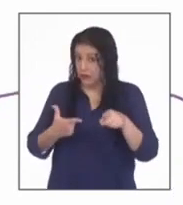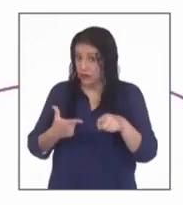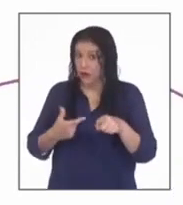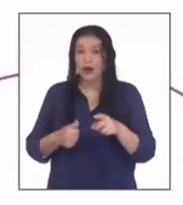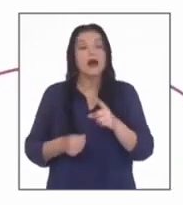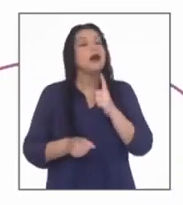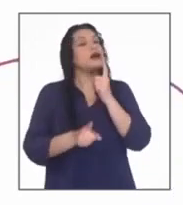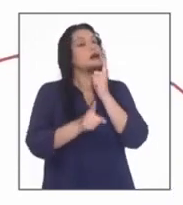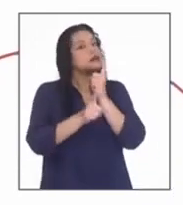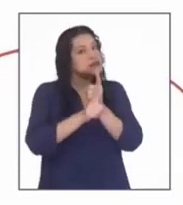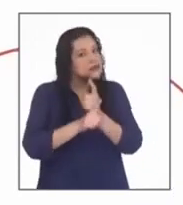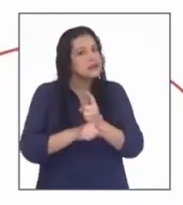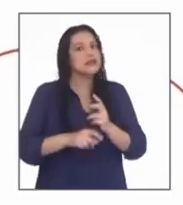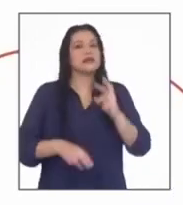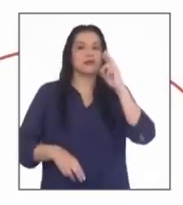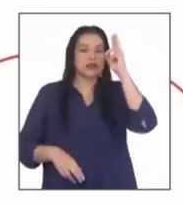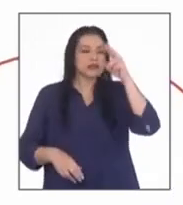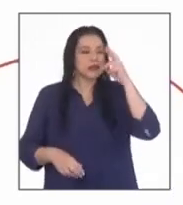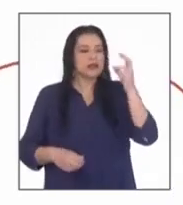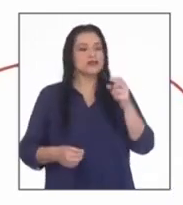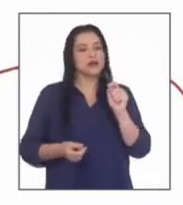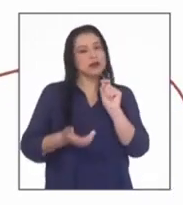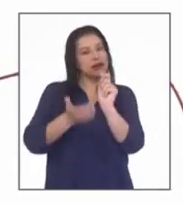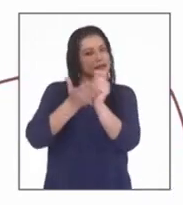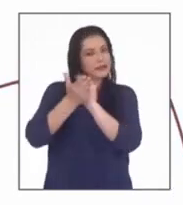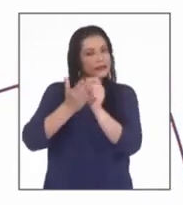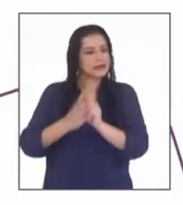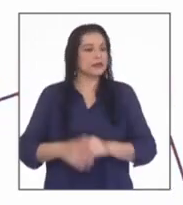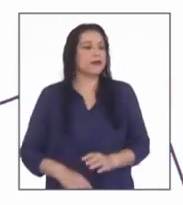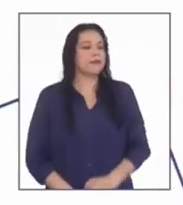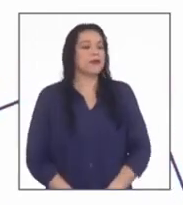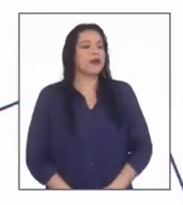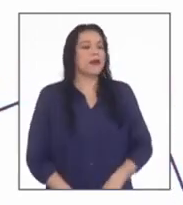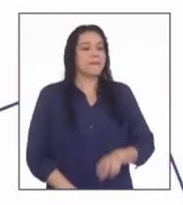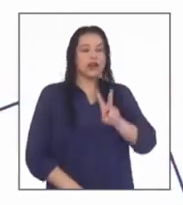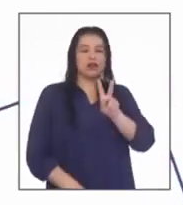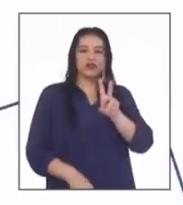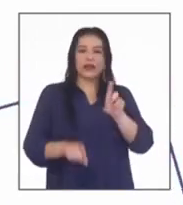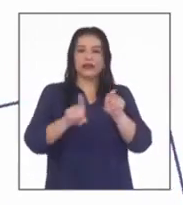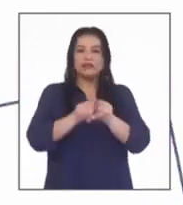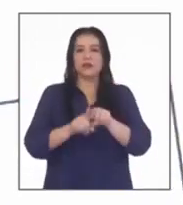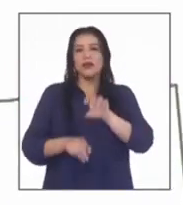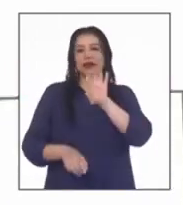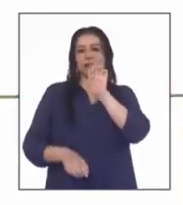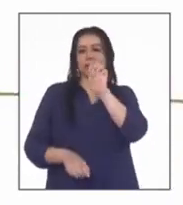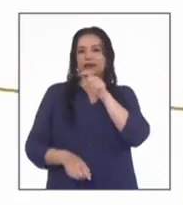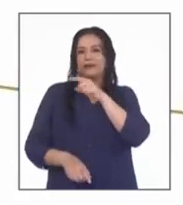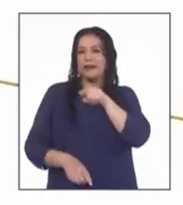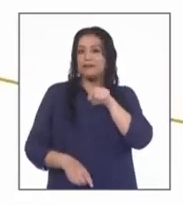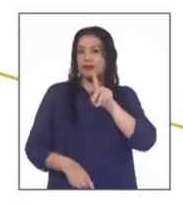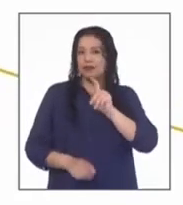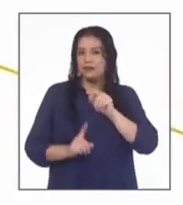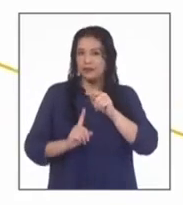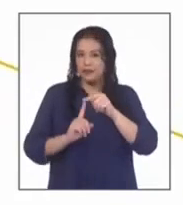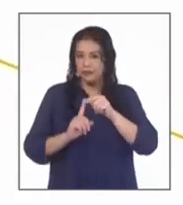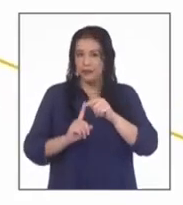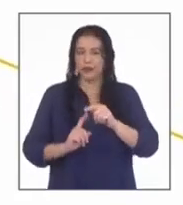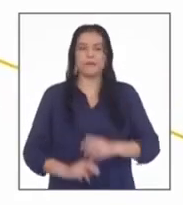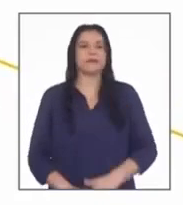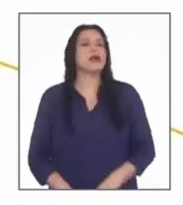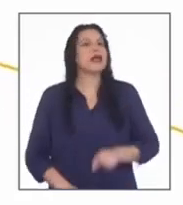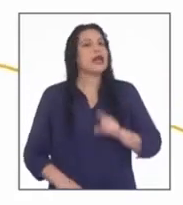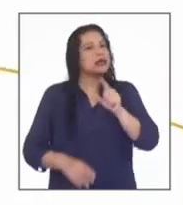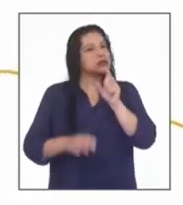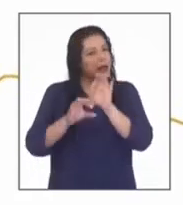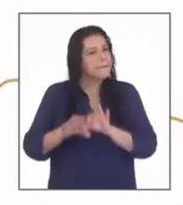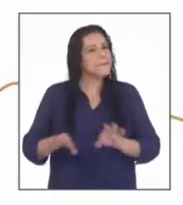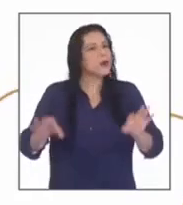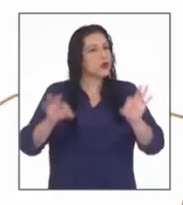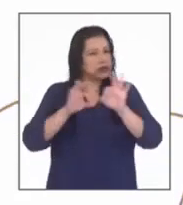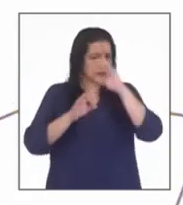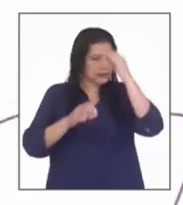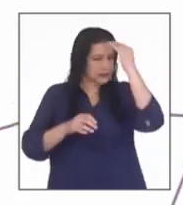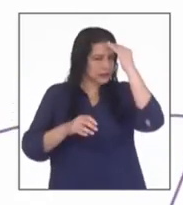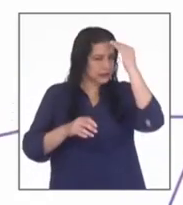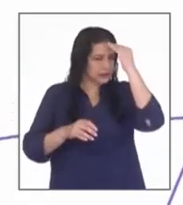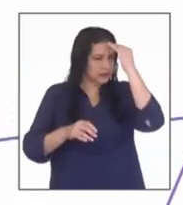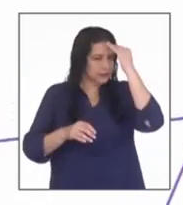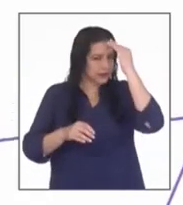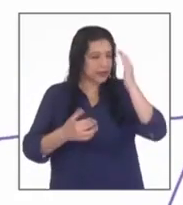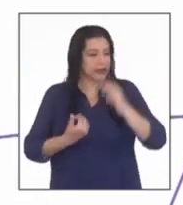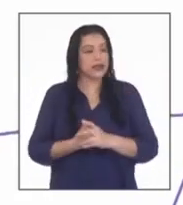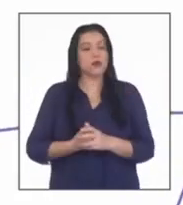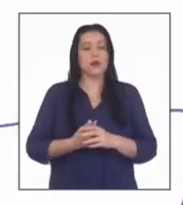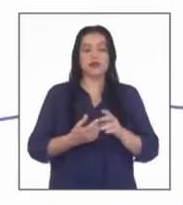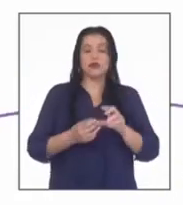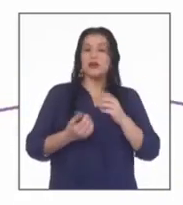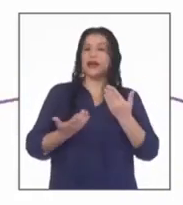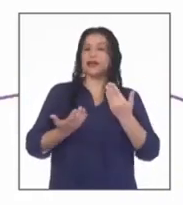es por eso que le escribimos así. Velocidad es igual a espacio entre tiempo. Es importante saber que al despejar